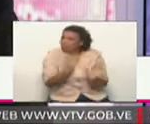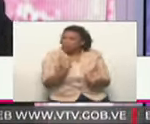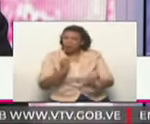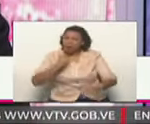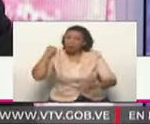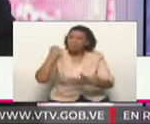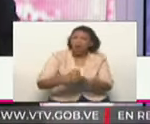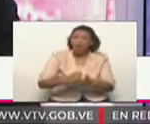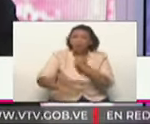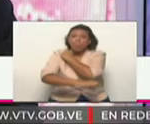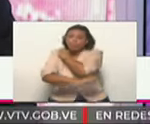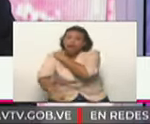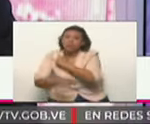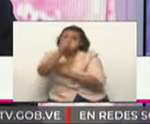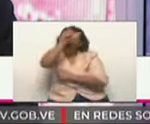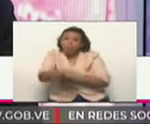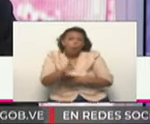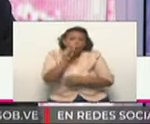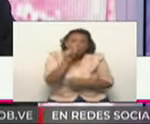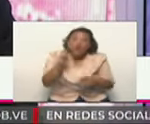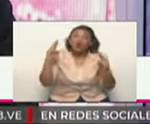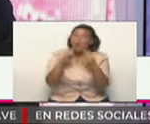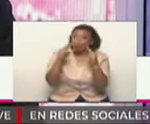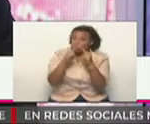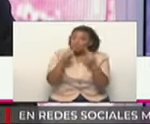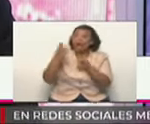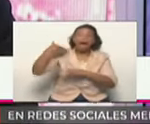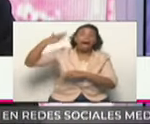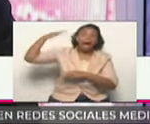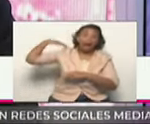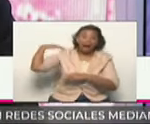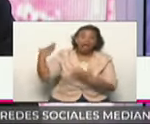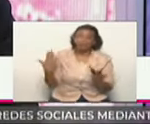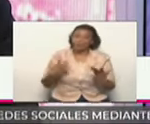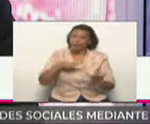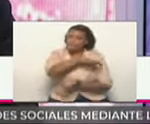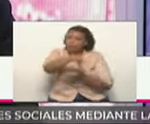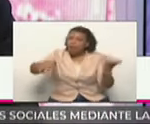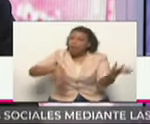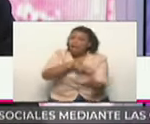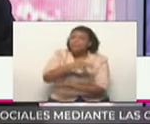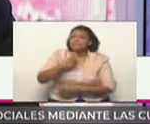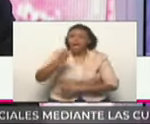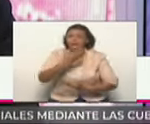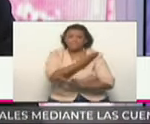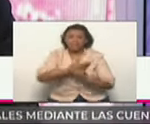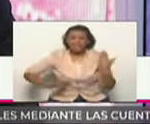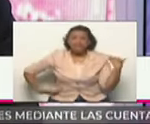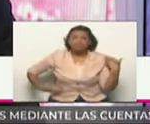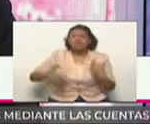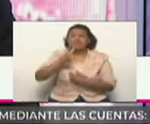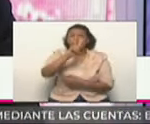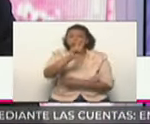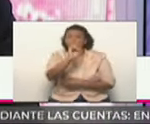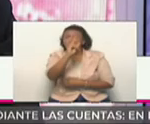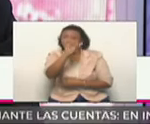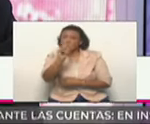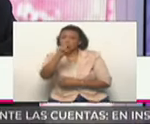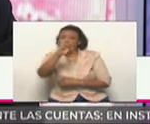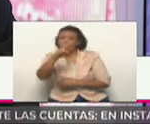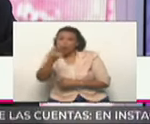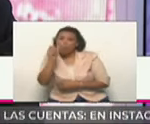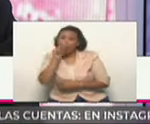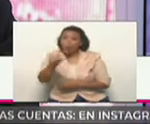por la espalda. Un funcionario conocido como un intransigente bolsonarista, fascista.